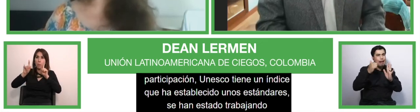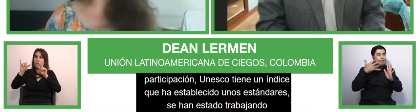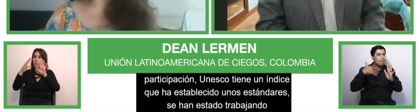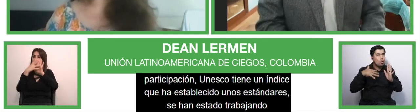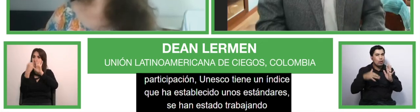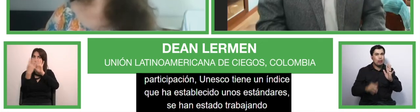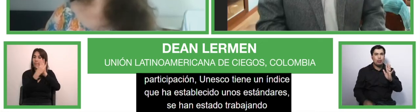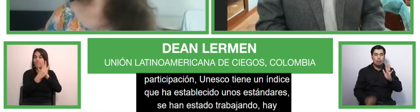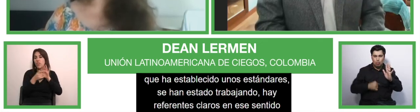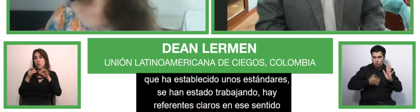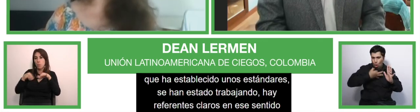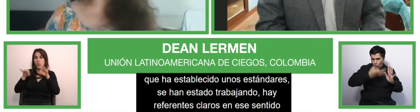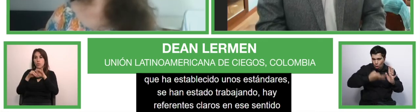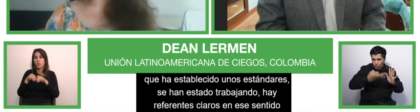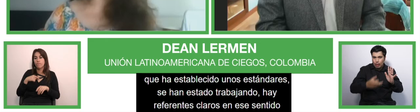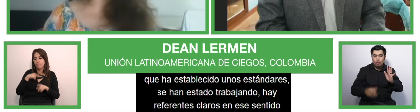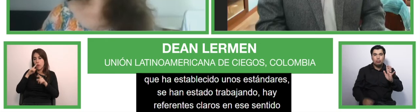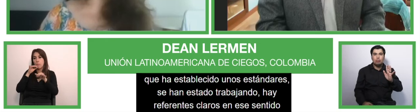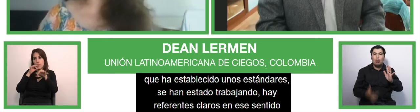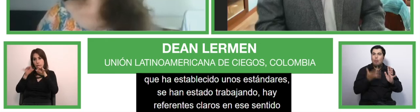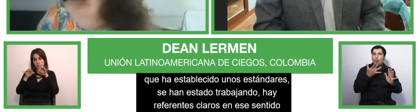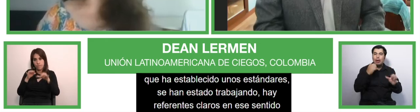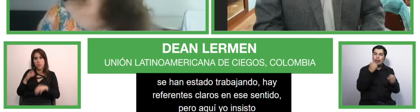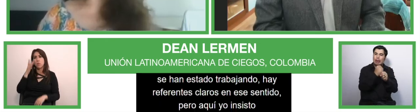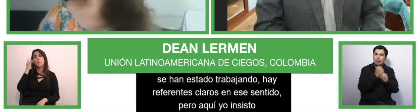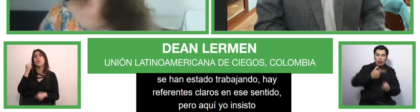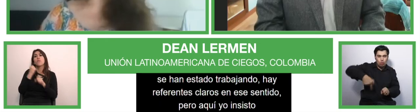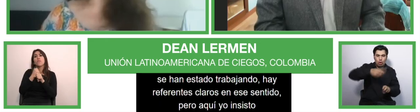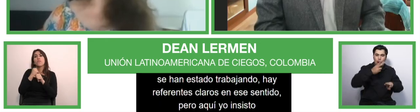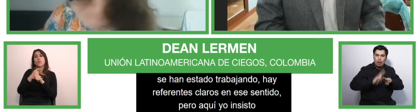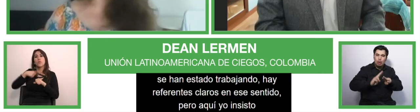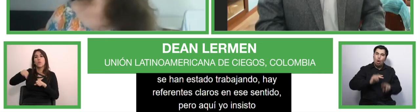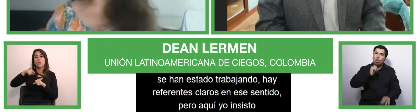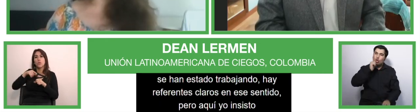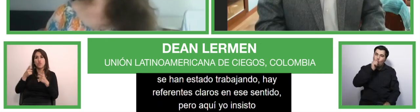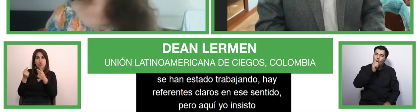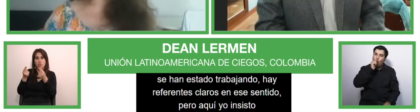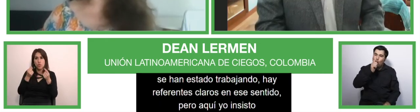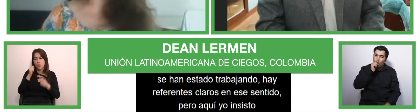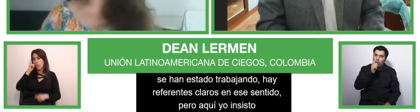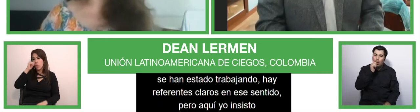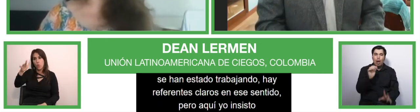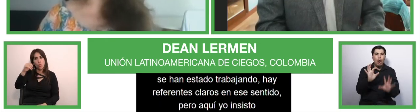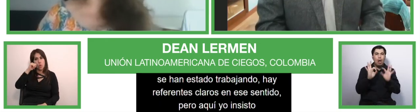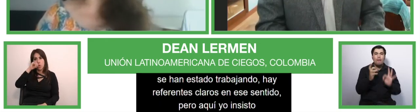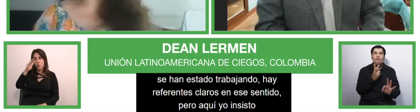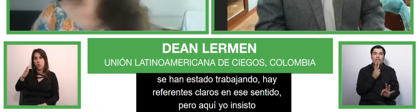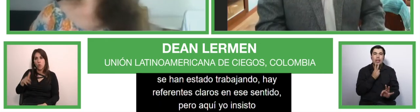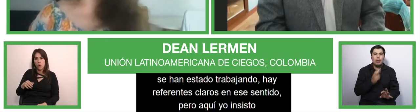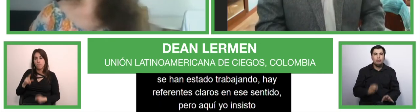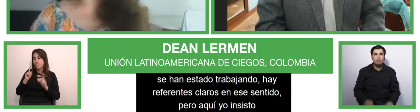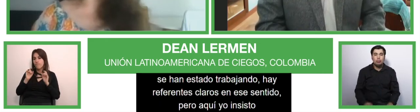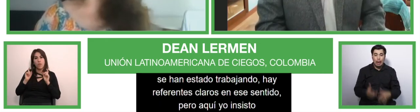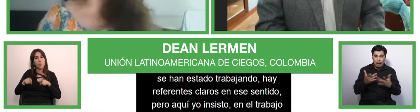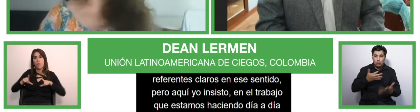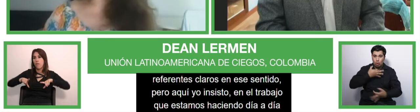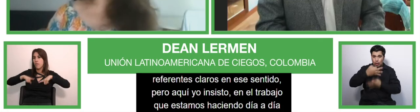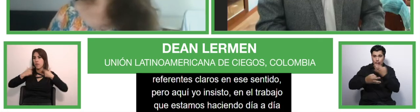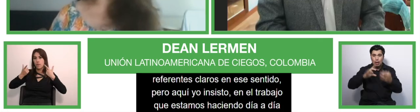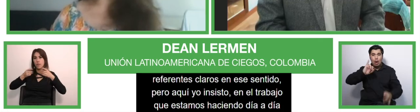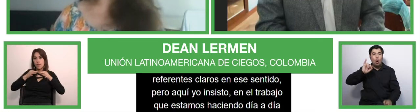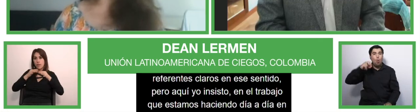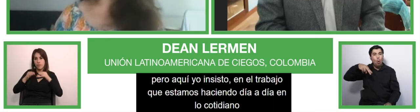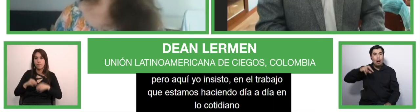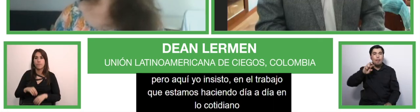yo insisto, porque en el trabajo que estamos haciendo día a día en lo cotidiano, en eso que Juan Pablo habla de